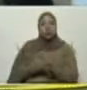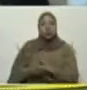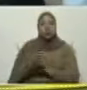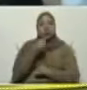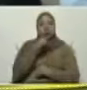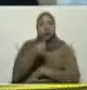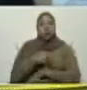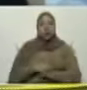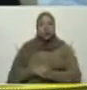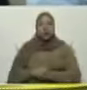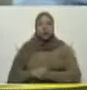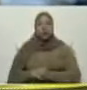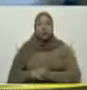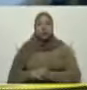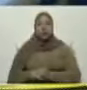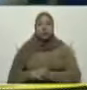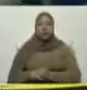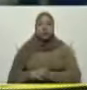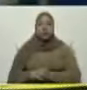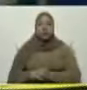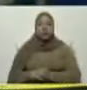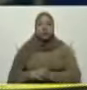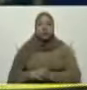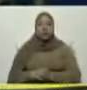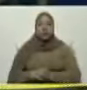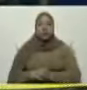ella ella lo vio